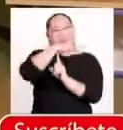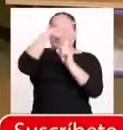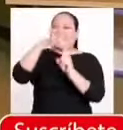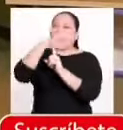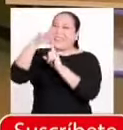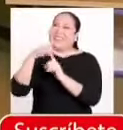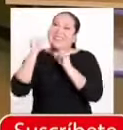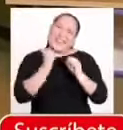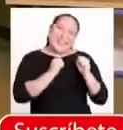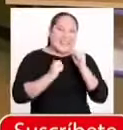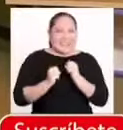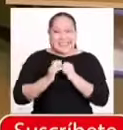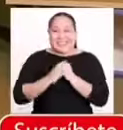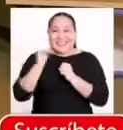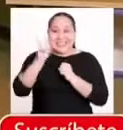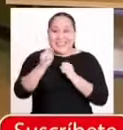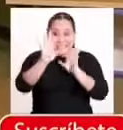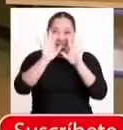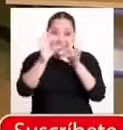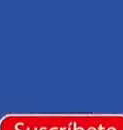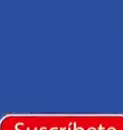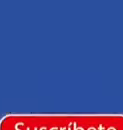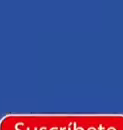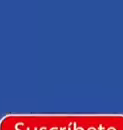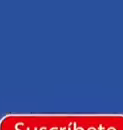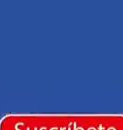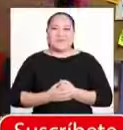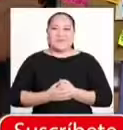ambiente. ¡Excelente! ¡Espérame un momento!